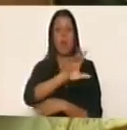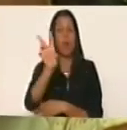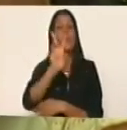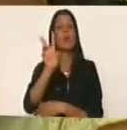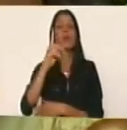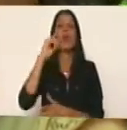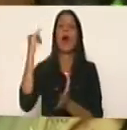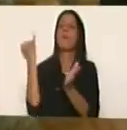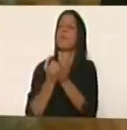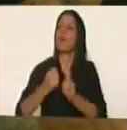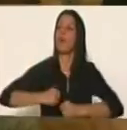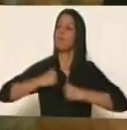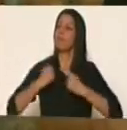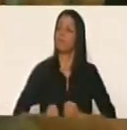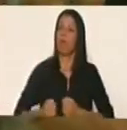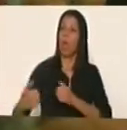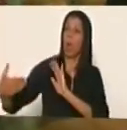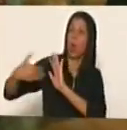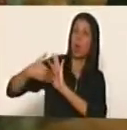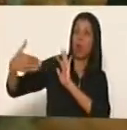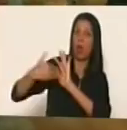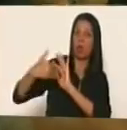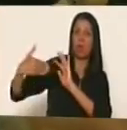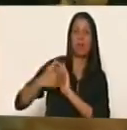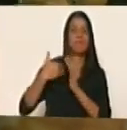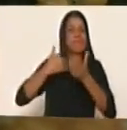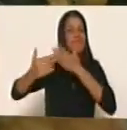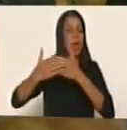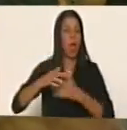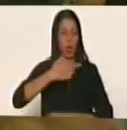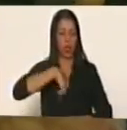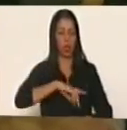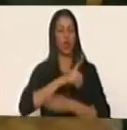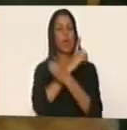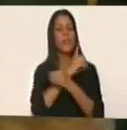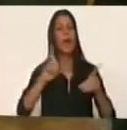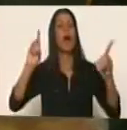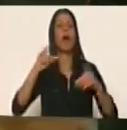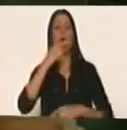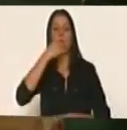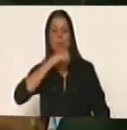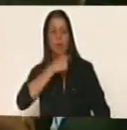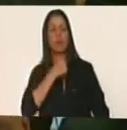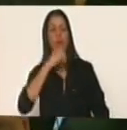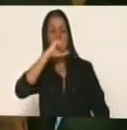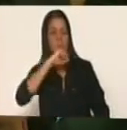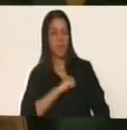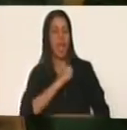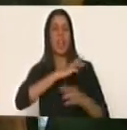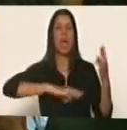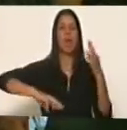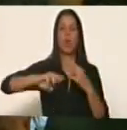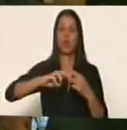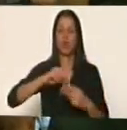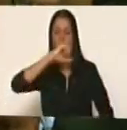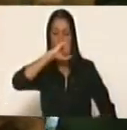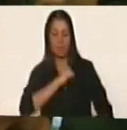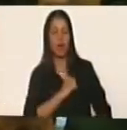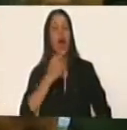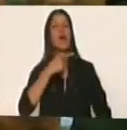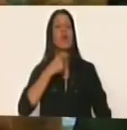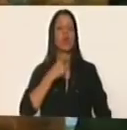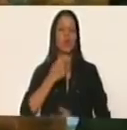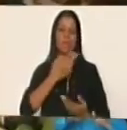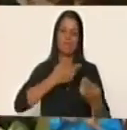guarimba, que mientras más conspiración, nosotros exigimos más democracia, nosotros exigimos más revolución. Así que, en